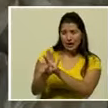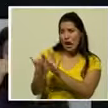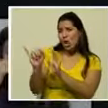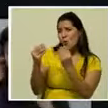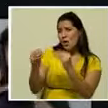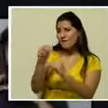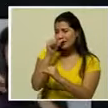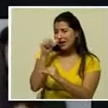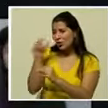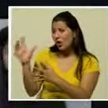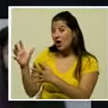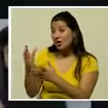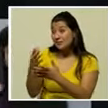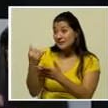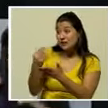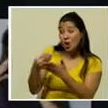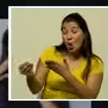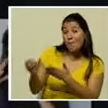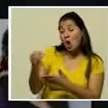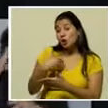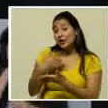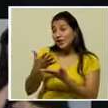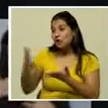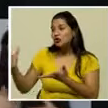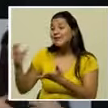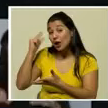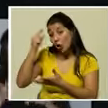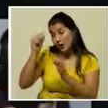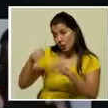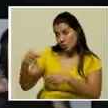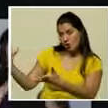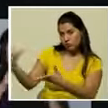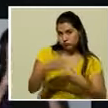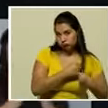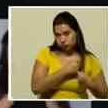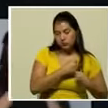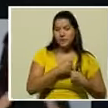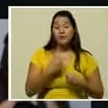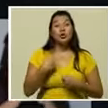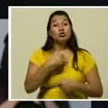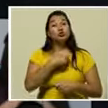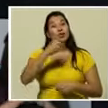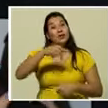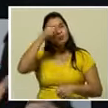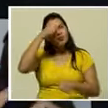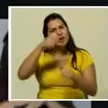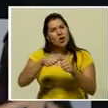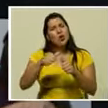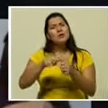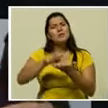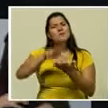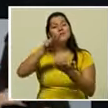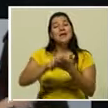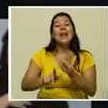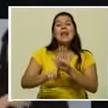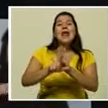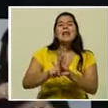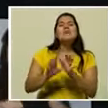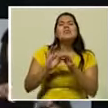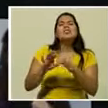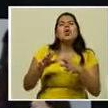narcotráfico. Estos datos nos recuerdan la importancia de aprobar la legislación sobre la extinción de dominio